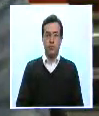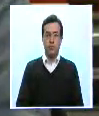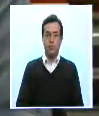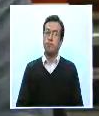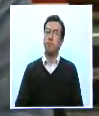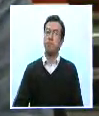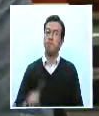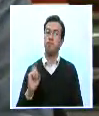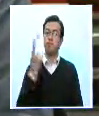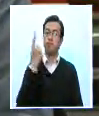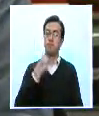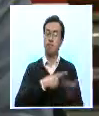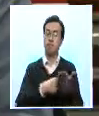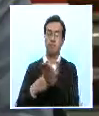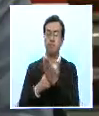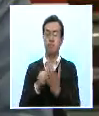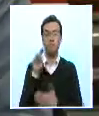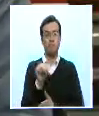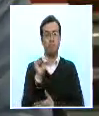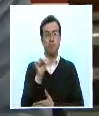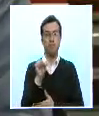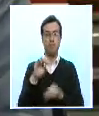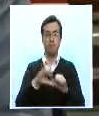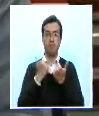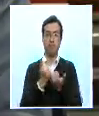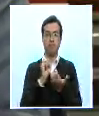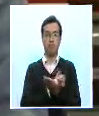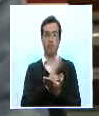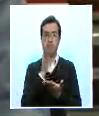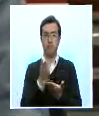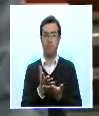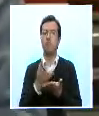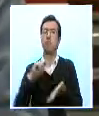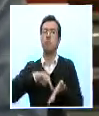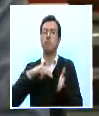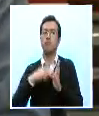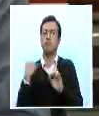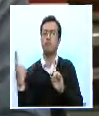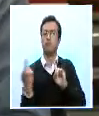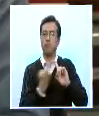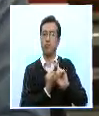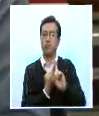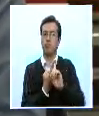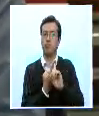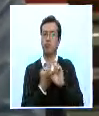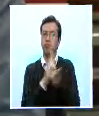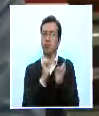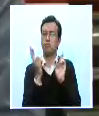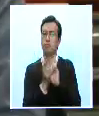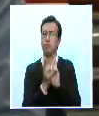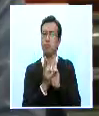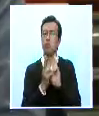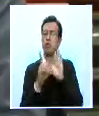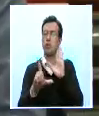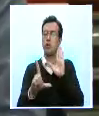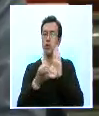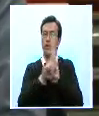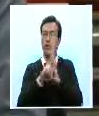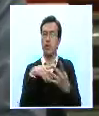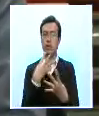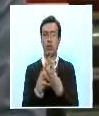el primer debate efectuado este martes en el pleno de la asamblea nacional constituye el primer escenario concreto de reformas al vigente código orgánico